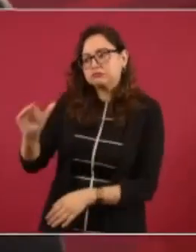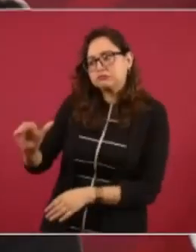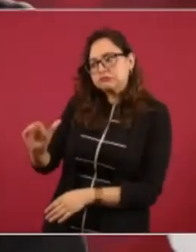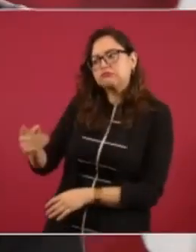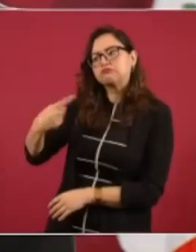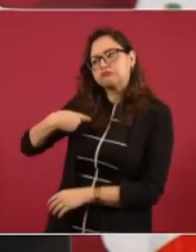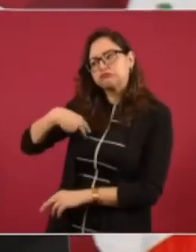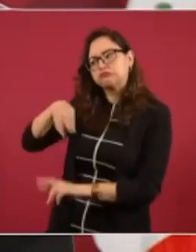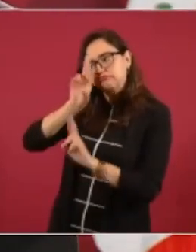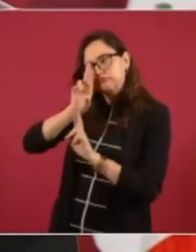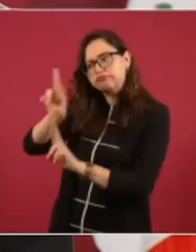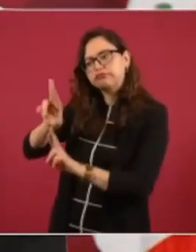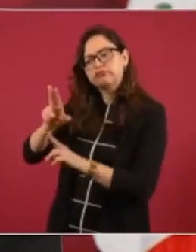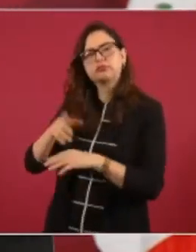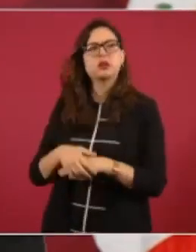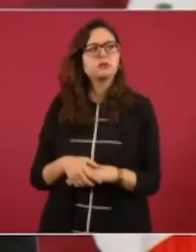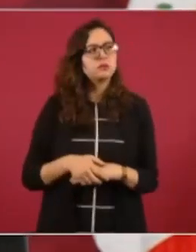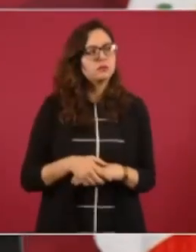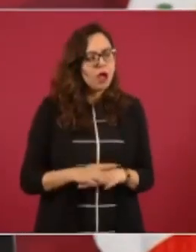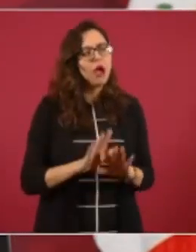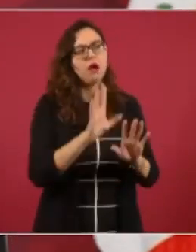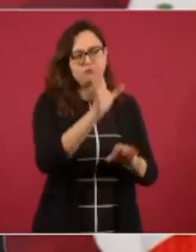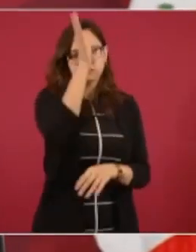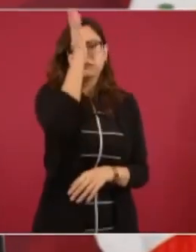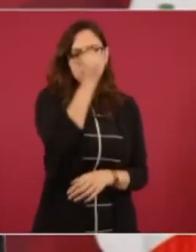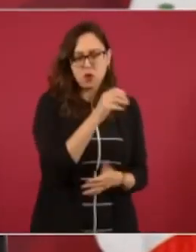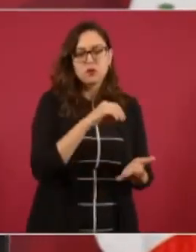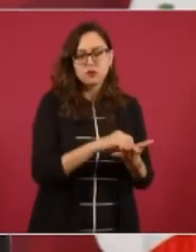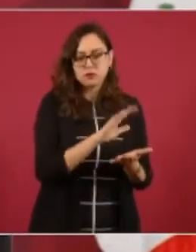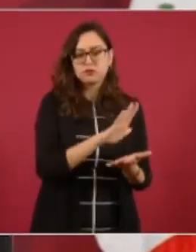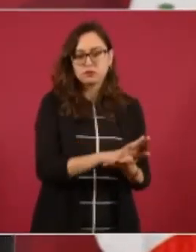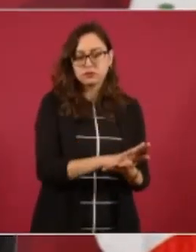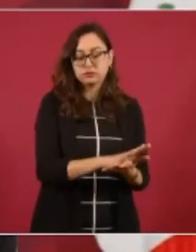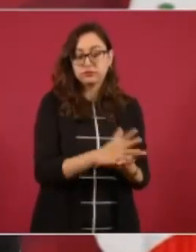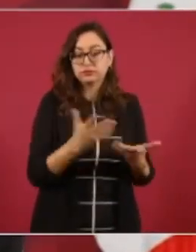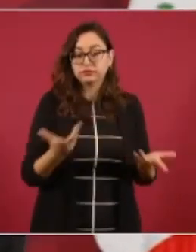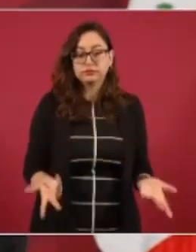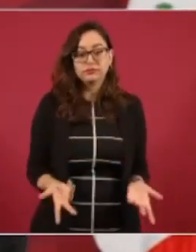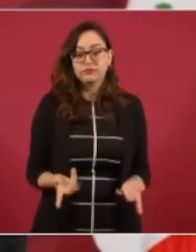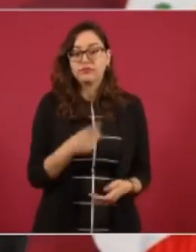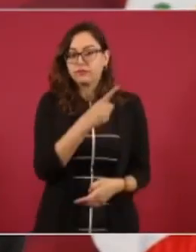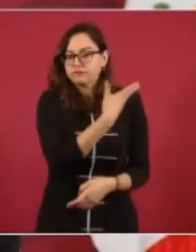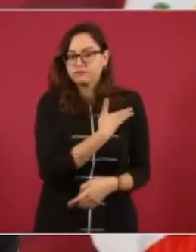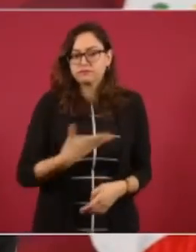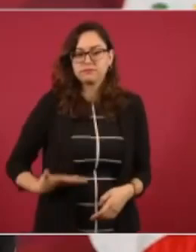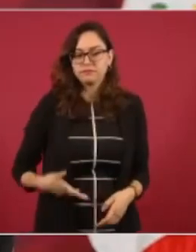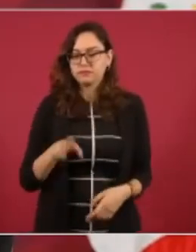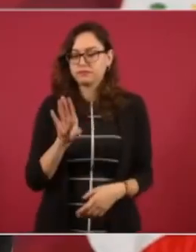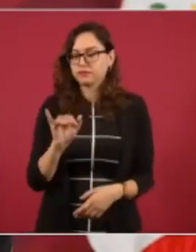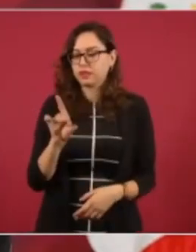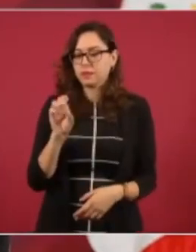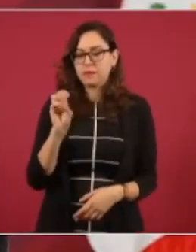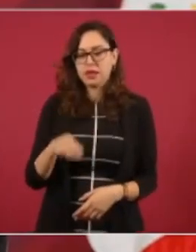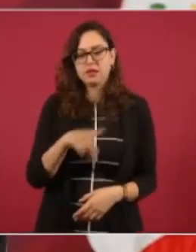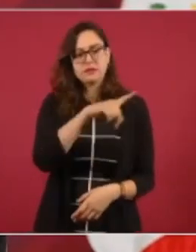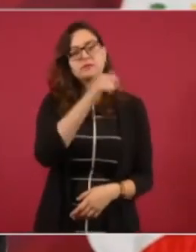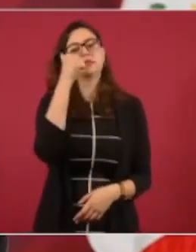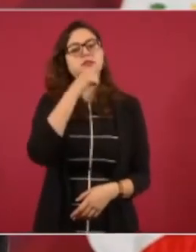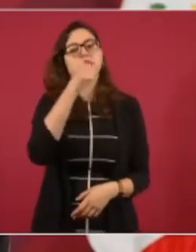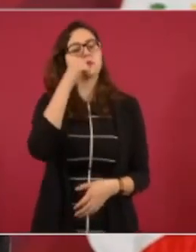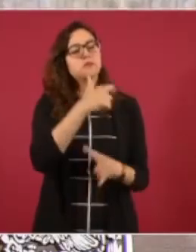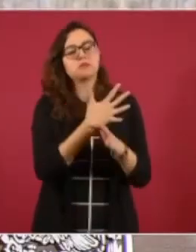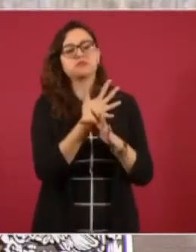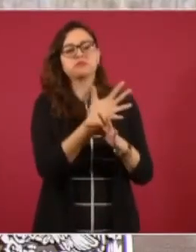nosotros, la relación, iba a darse a partir de un pie de igualdad,